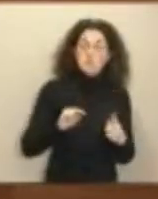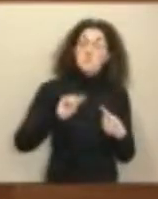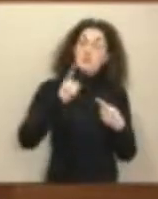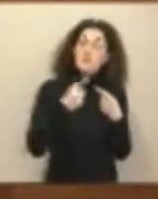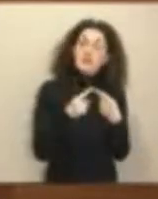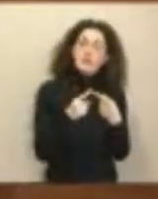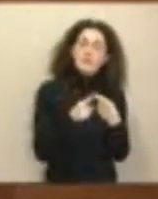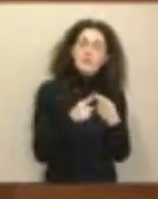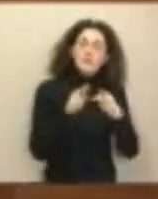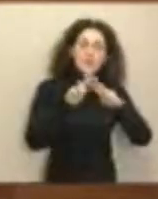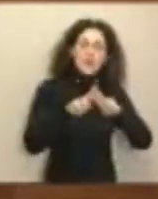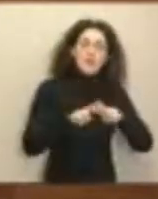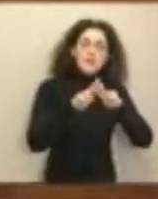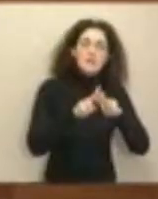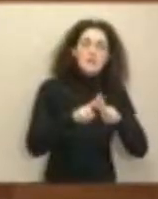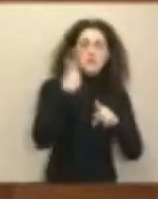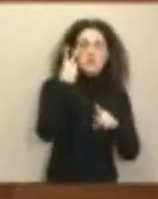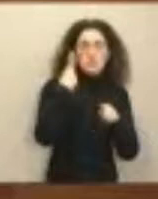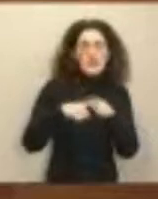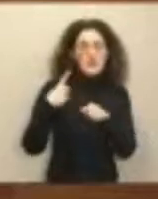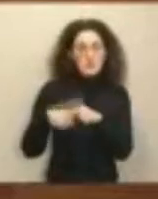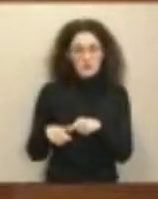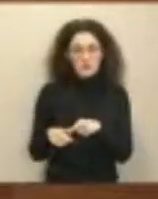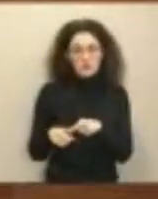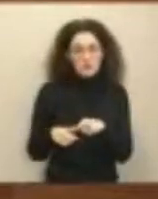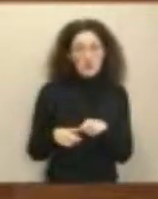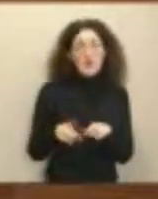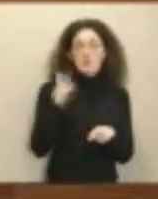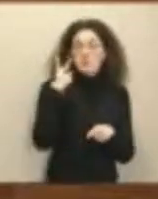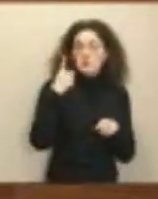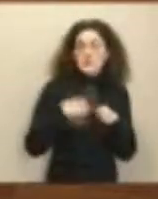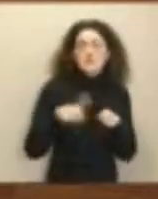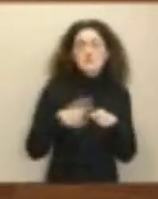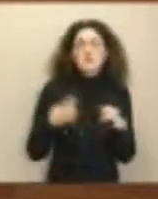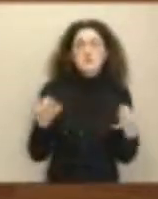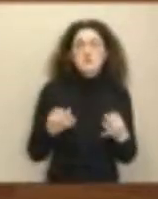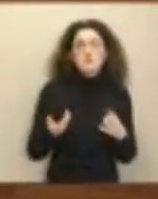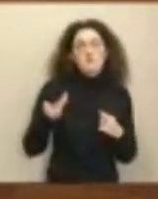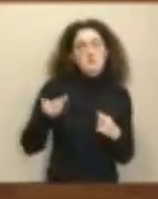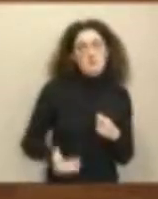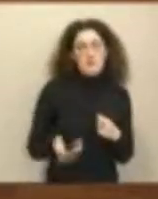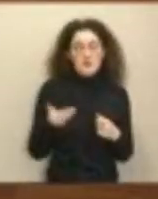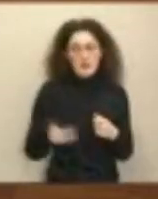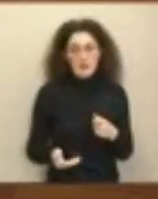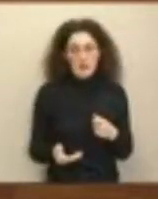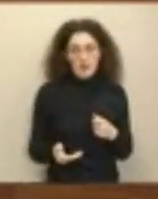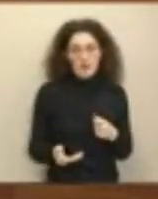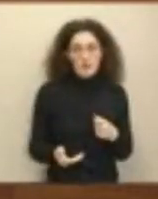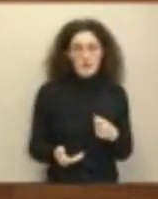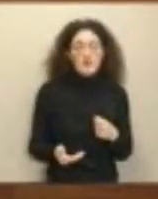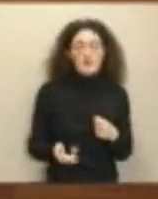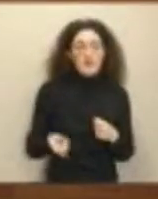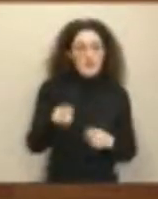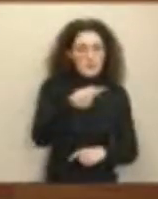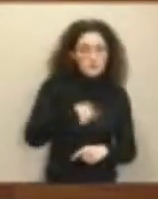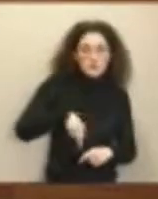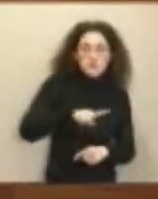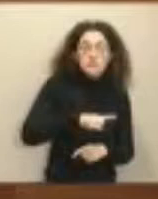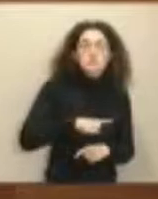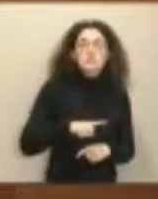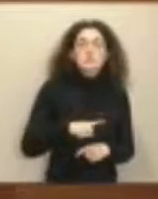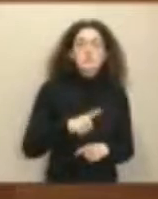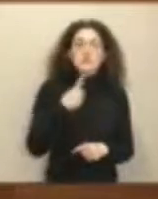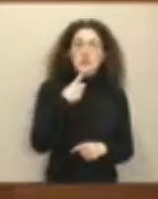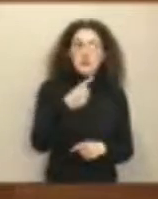lugar, analizamos dos elementos que son fundamentales para haber fijado nosotros